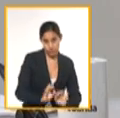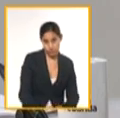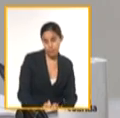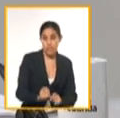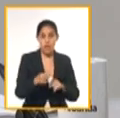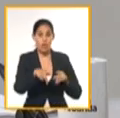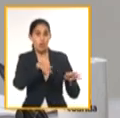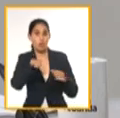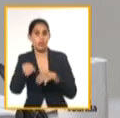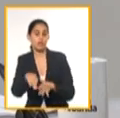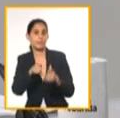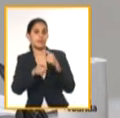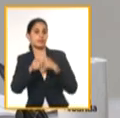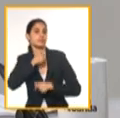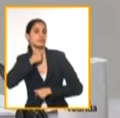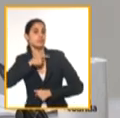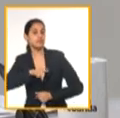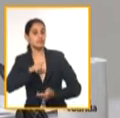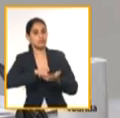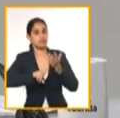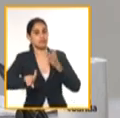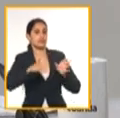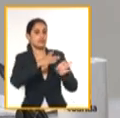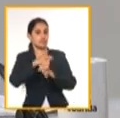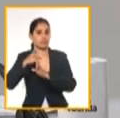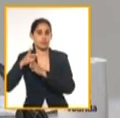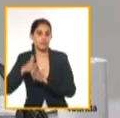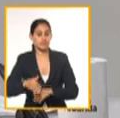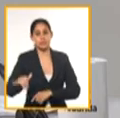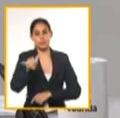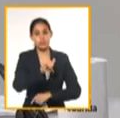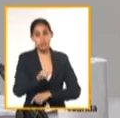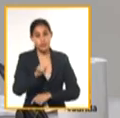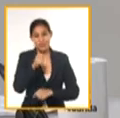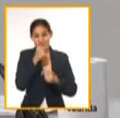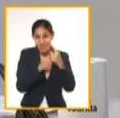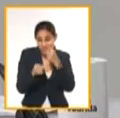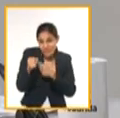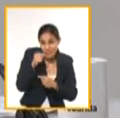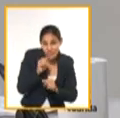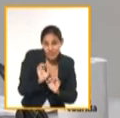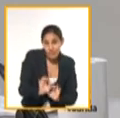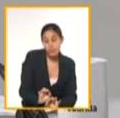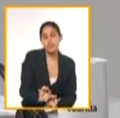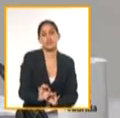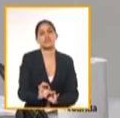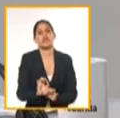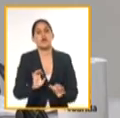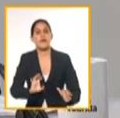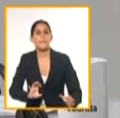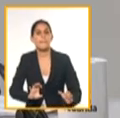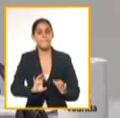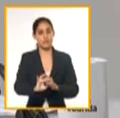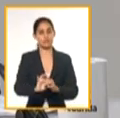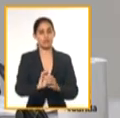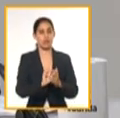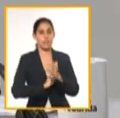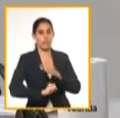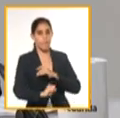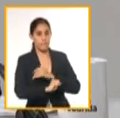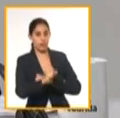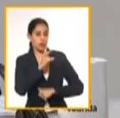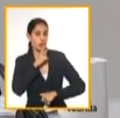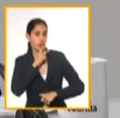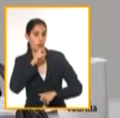estas fuentes de estar en provincias vecinas, también están contempladas la prioridad de las estaciones de bombeo de La Habana. Son estaciones grandes, están a